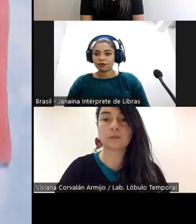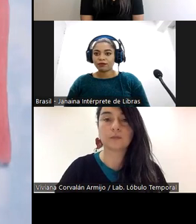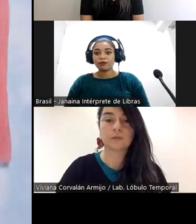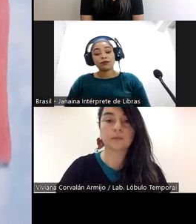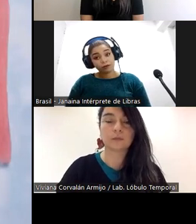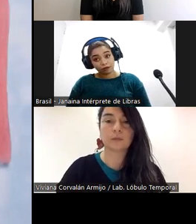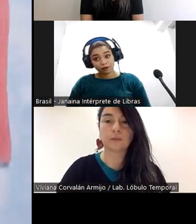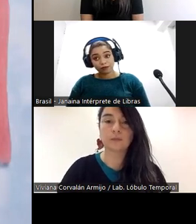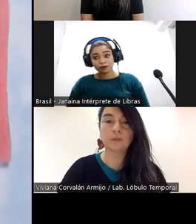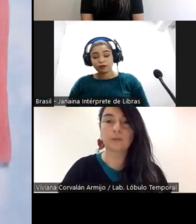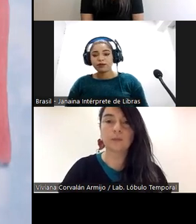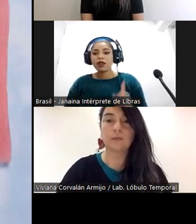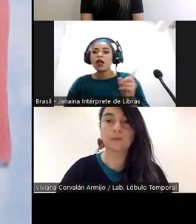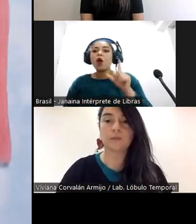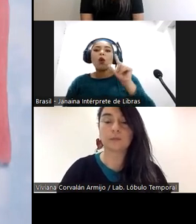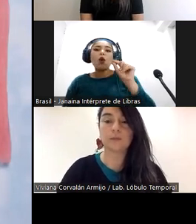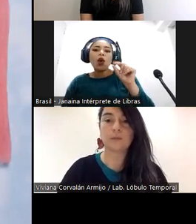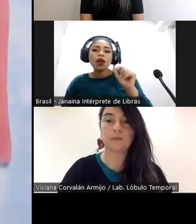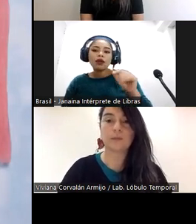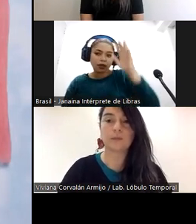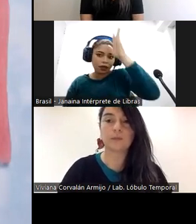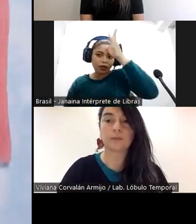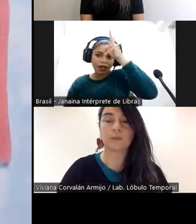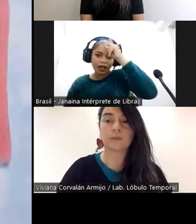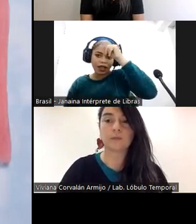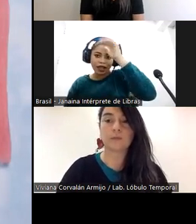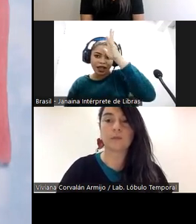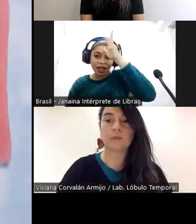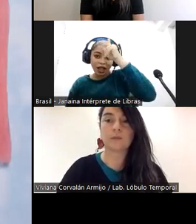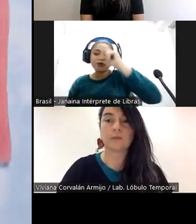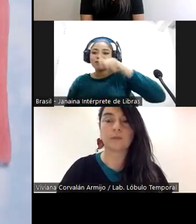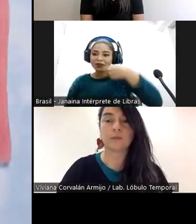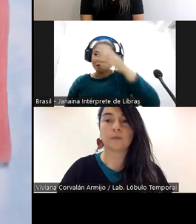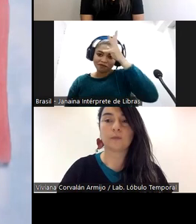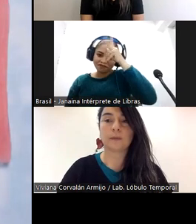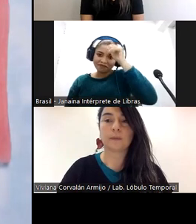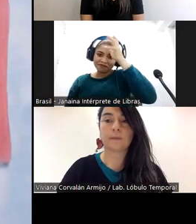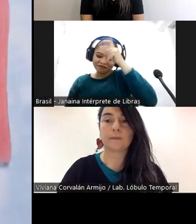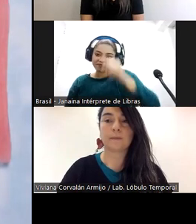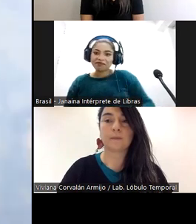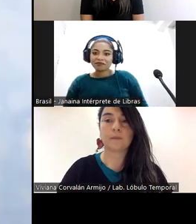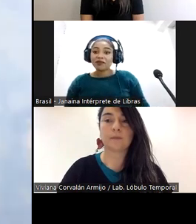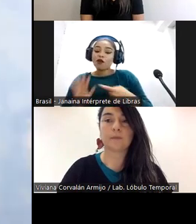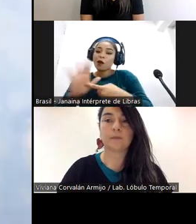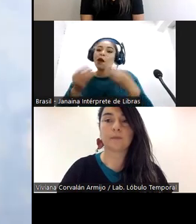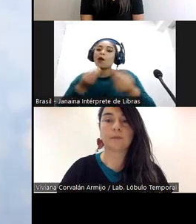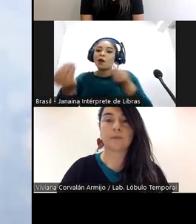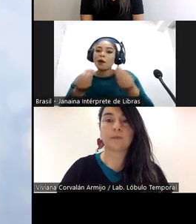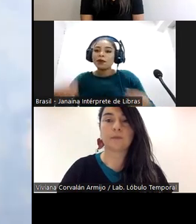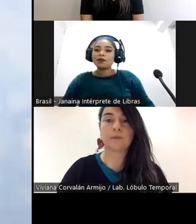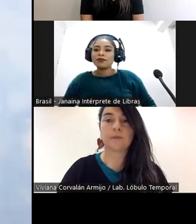Sí, ¿ese cuál es? Es el gallo. En lengua de señas se dice así. Les mostraré cómo es.